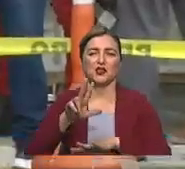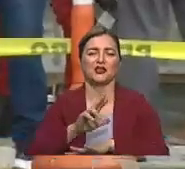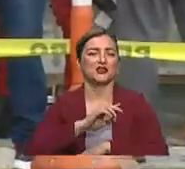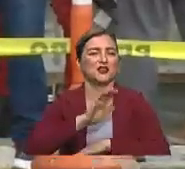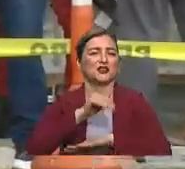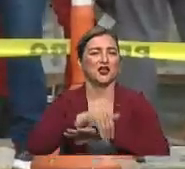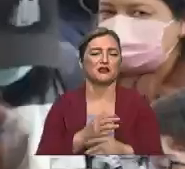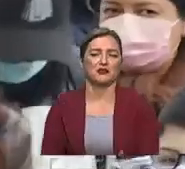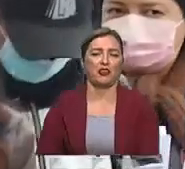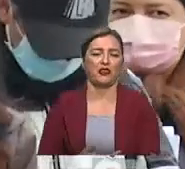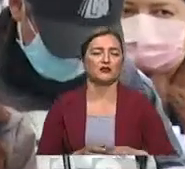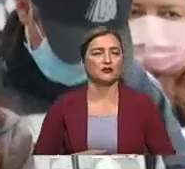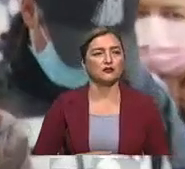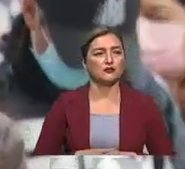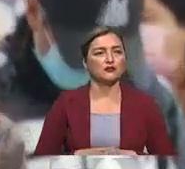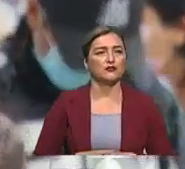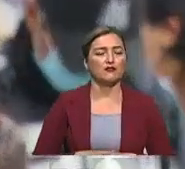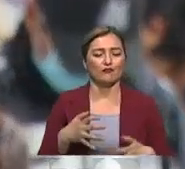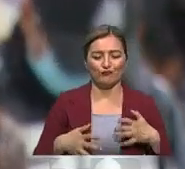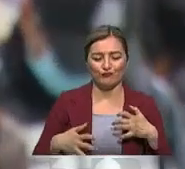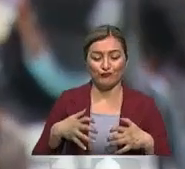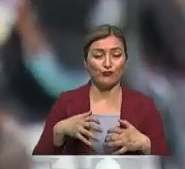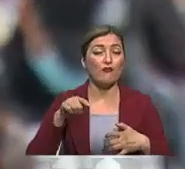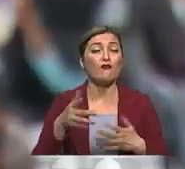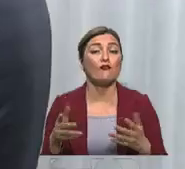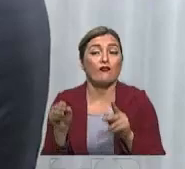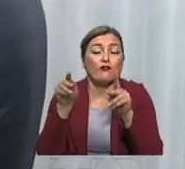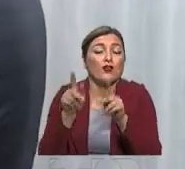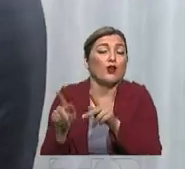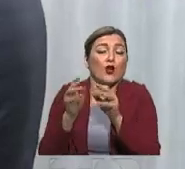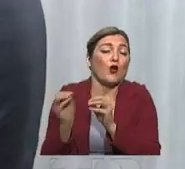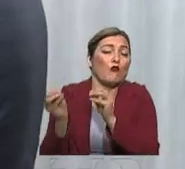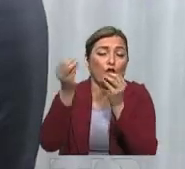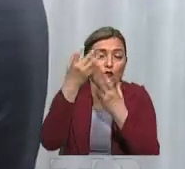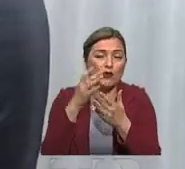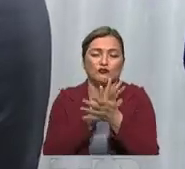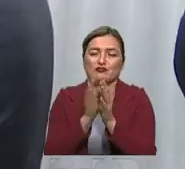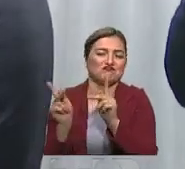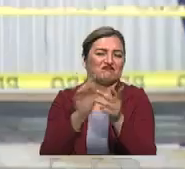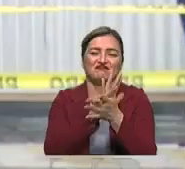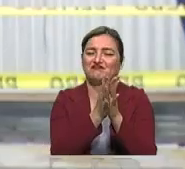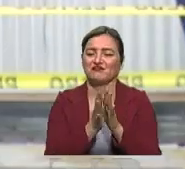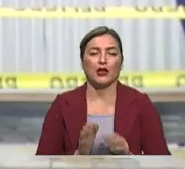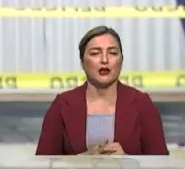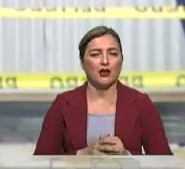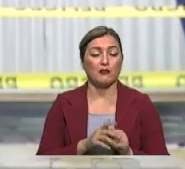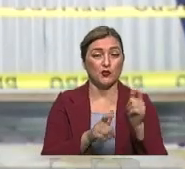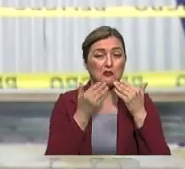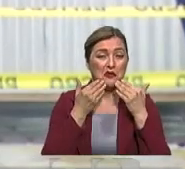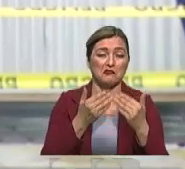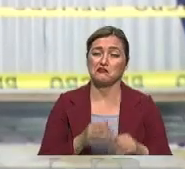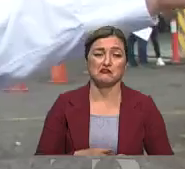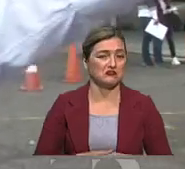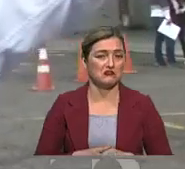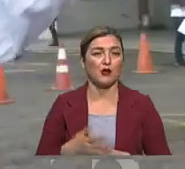de ellos era evidente, ya que señalaban que no les habían provisto la información que necesitaban y que además el trato no fue el